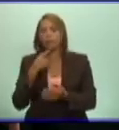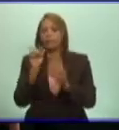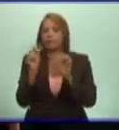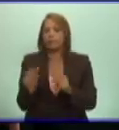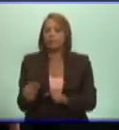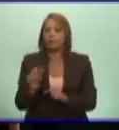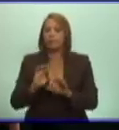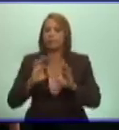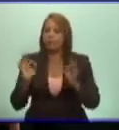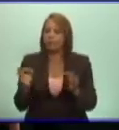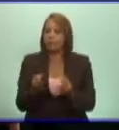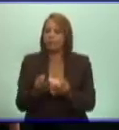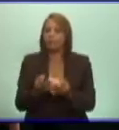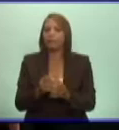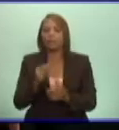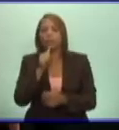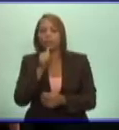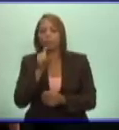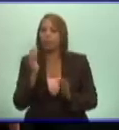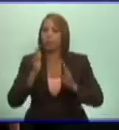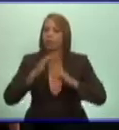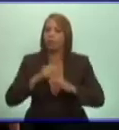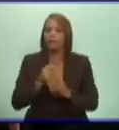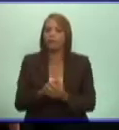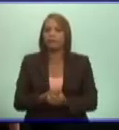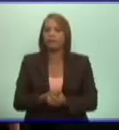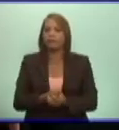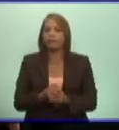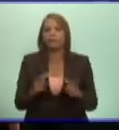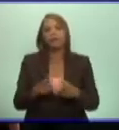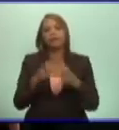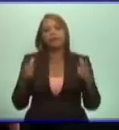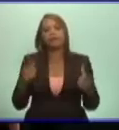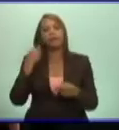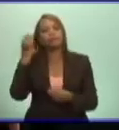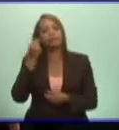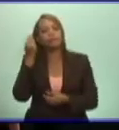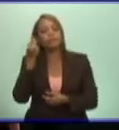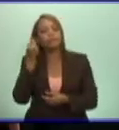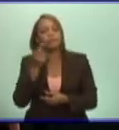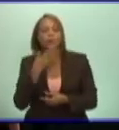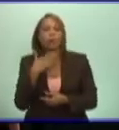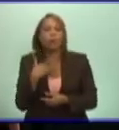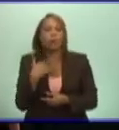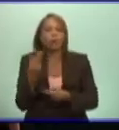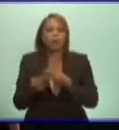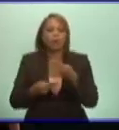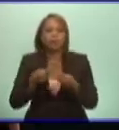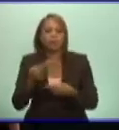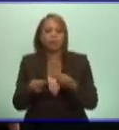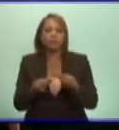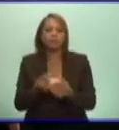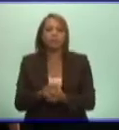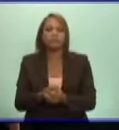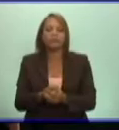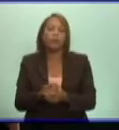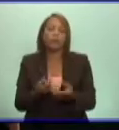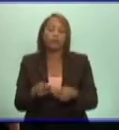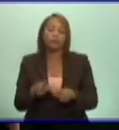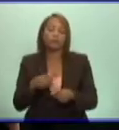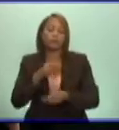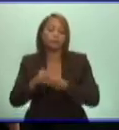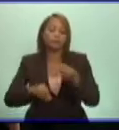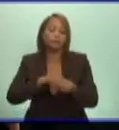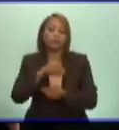bueno, las mayores preocupaciones han estado alrededor de cómo va a ser, porque realmente existe un cambio.